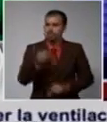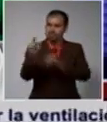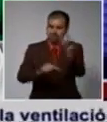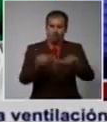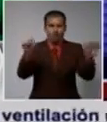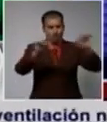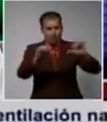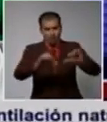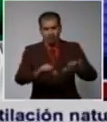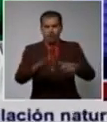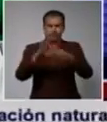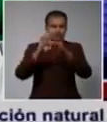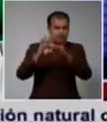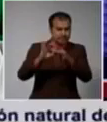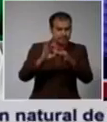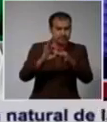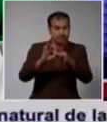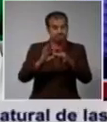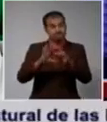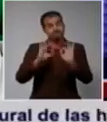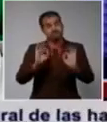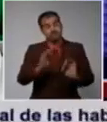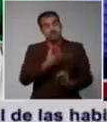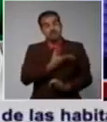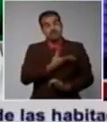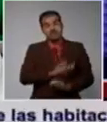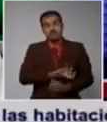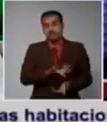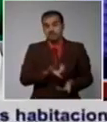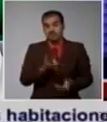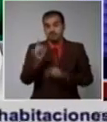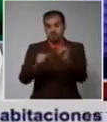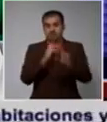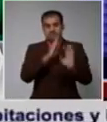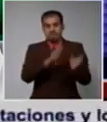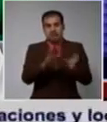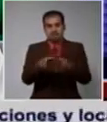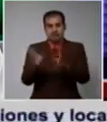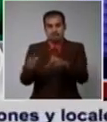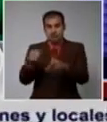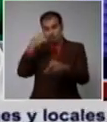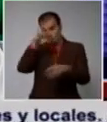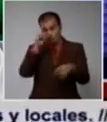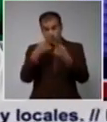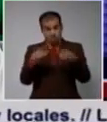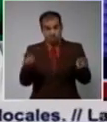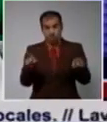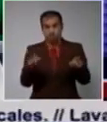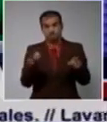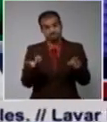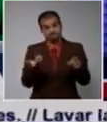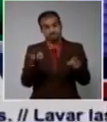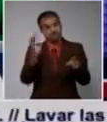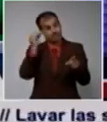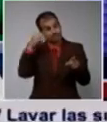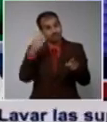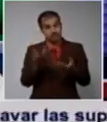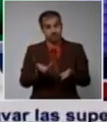los que lamentablemente tenemos que fallecer o han fallecido en nuestro país, pues realmente